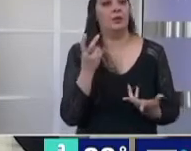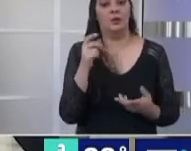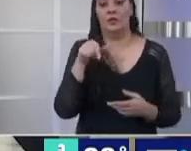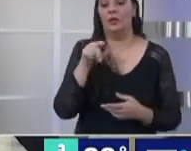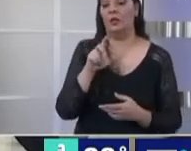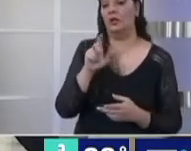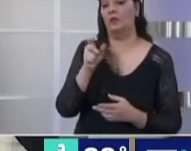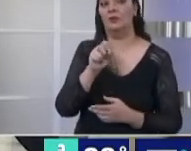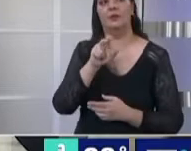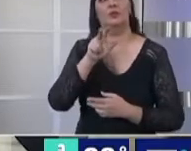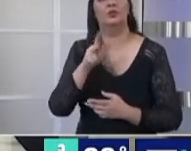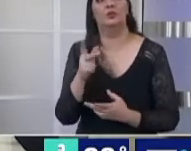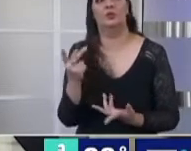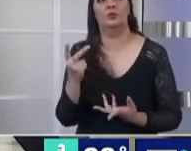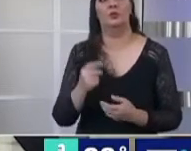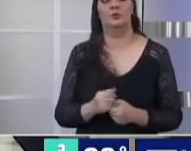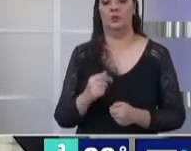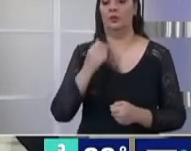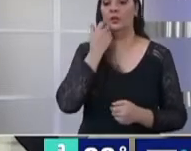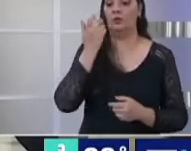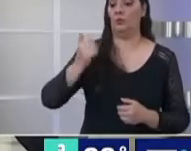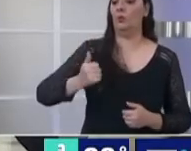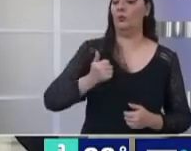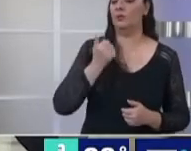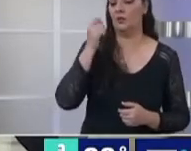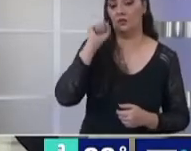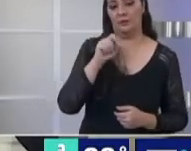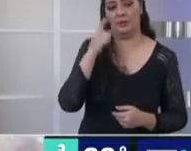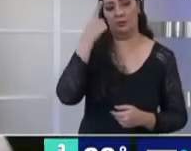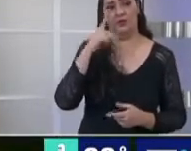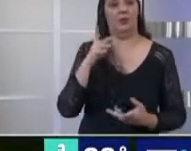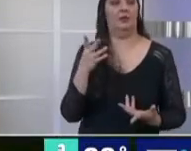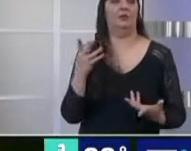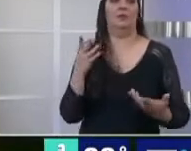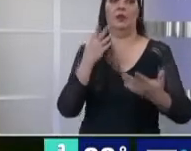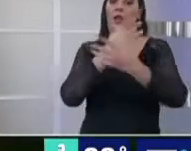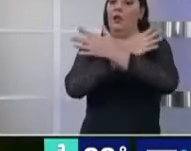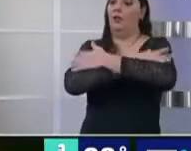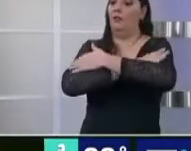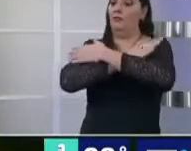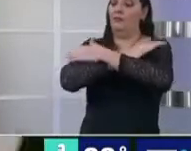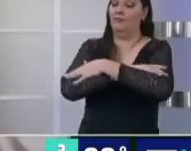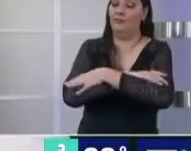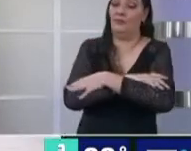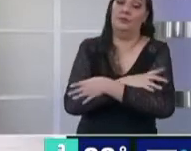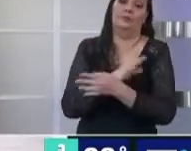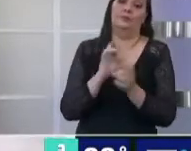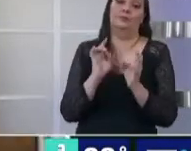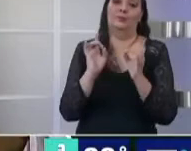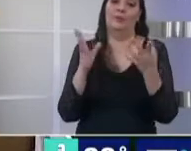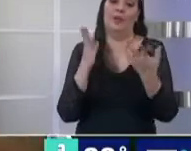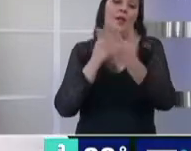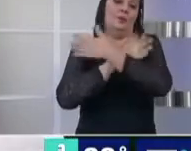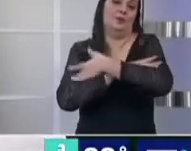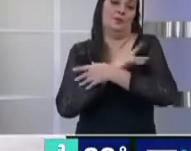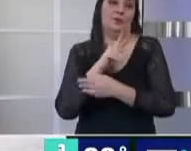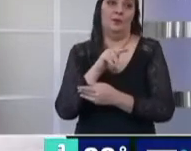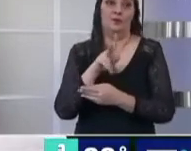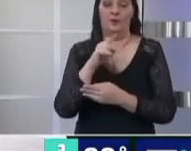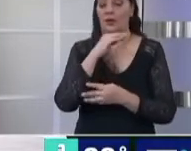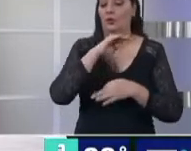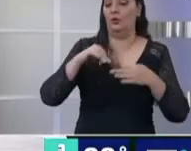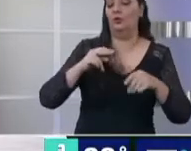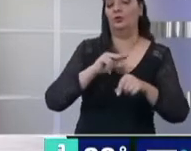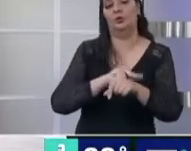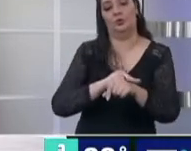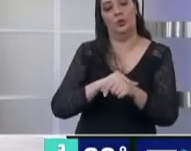Libertad. Quiero aprovechar esta entrevista para mandar un fuerte abrazo virtual a todas las doctoras y doctores de